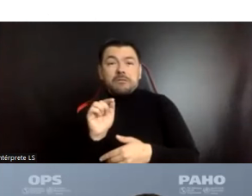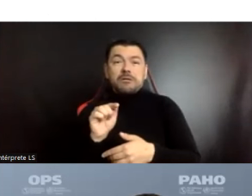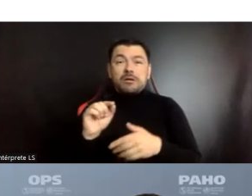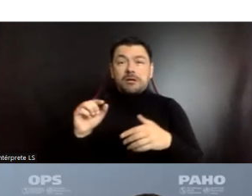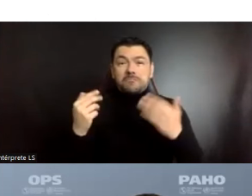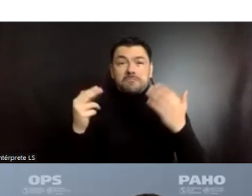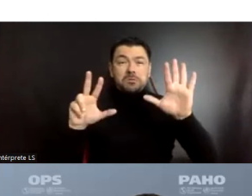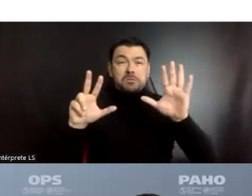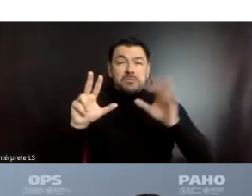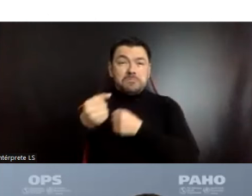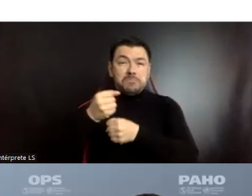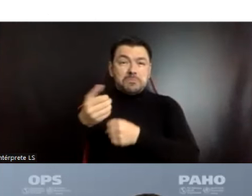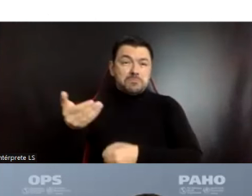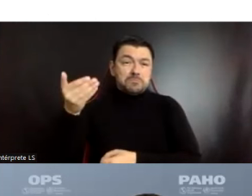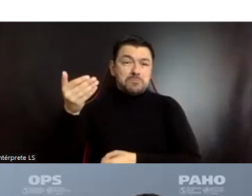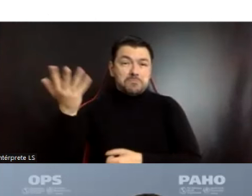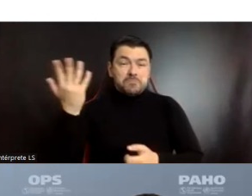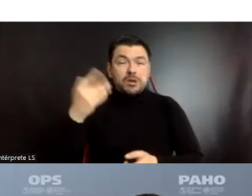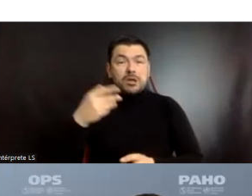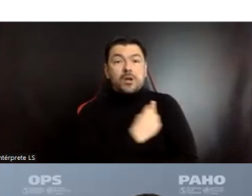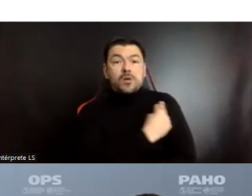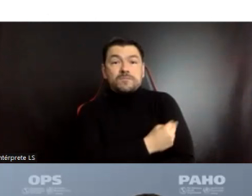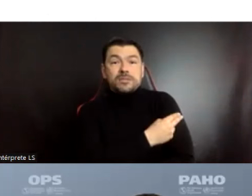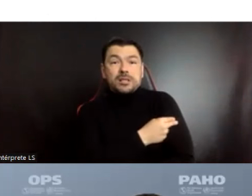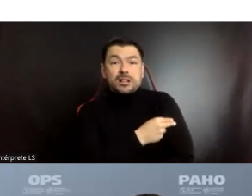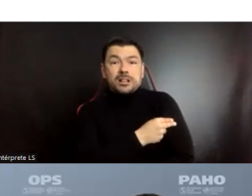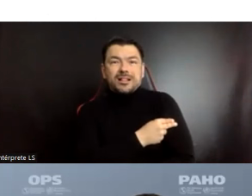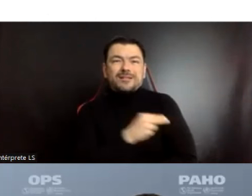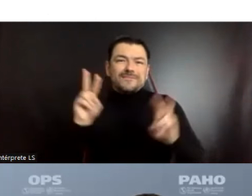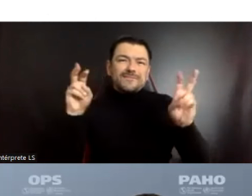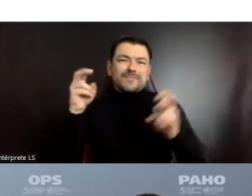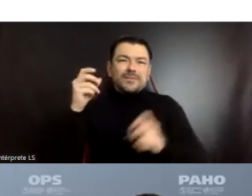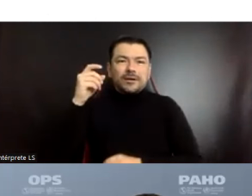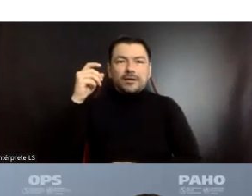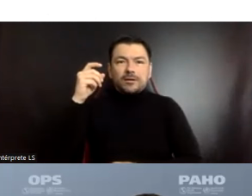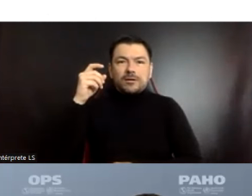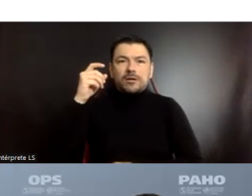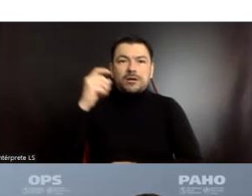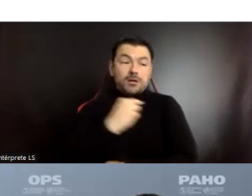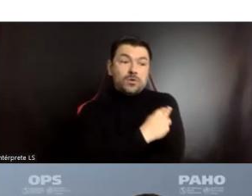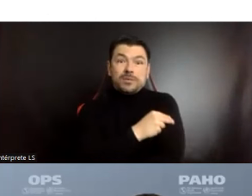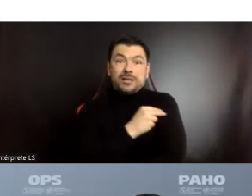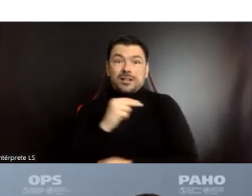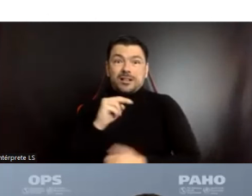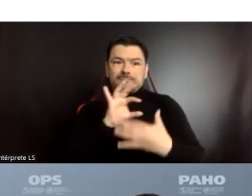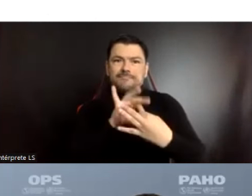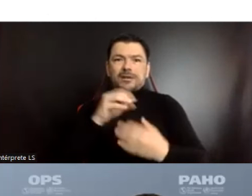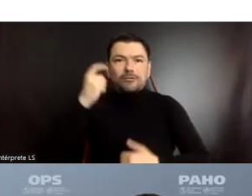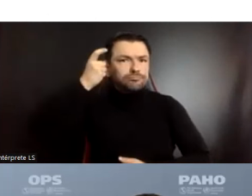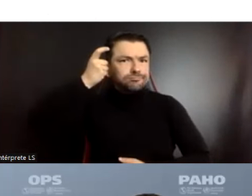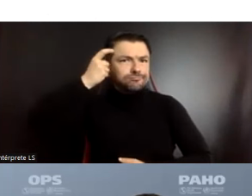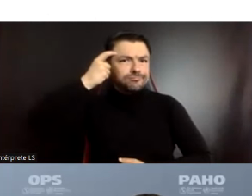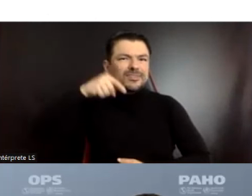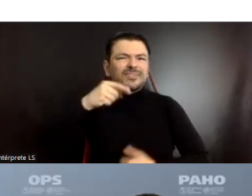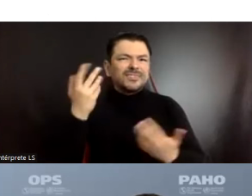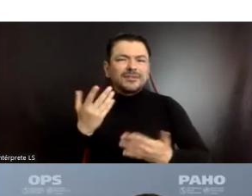iniciativa de hospitales inteligentes, hospitales que pueden responder a huracanes, terremotos